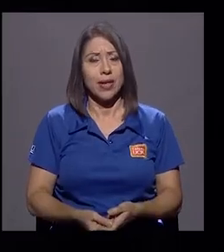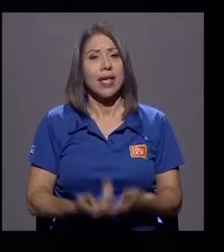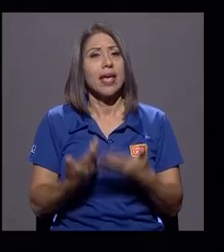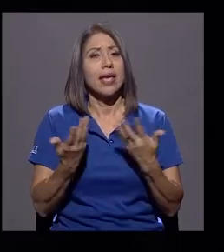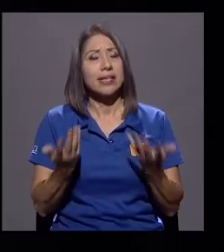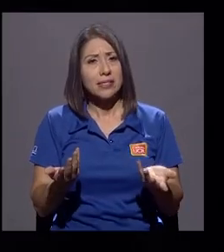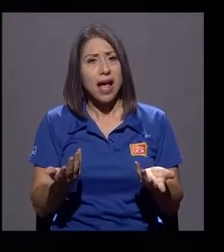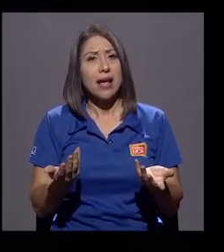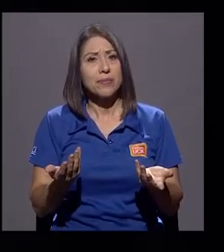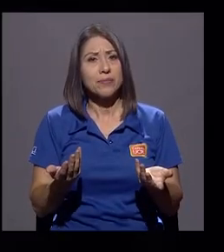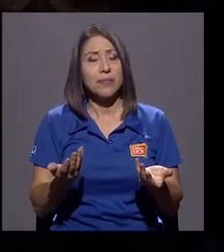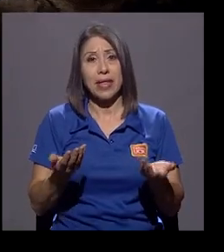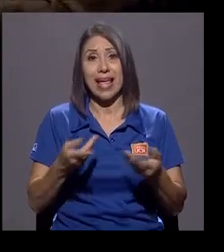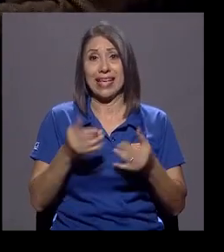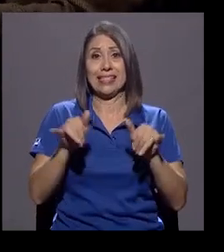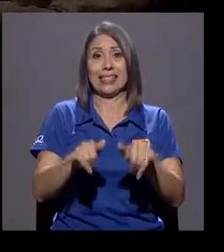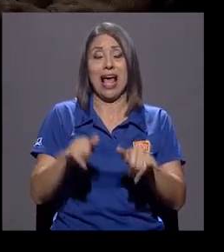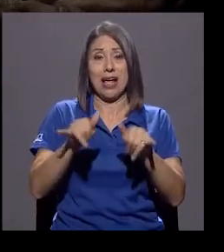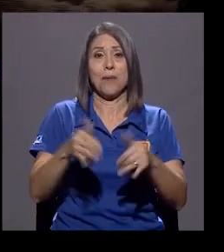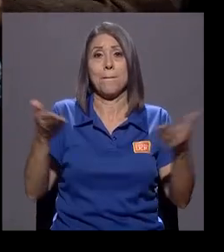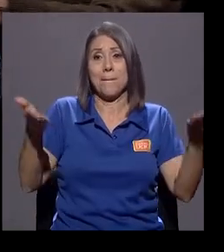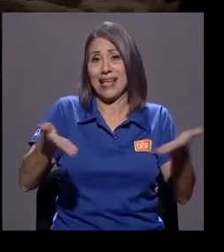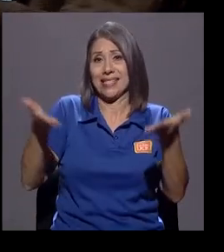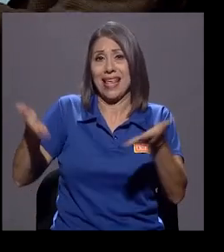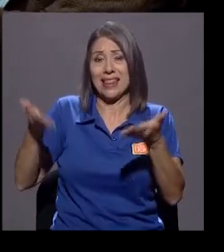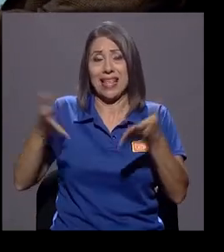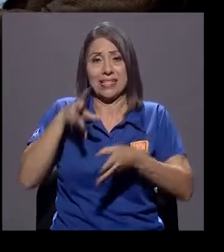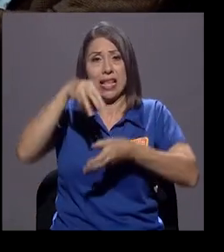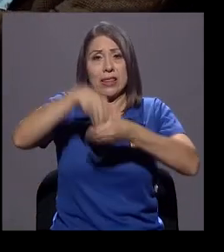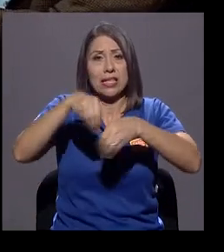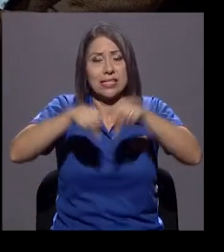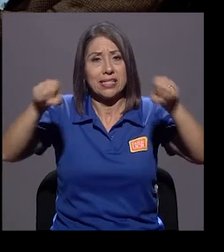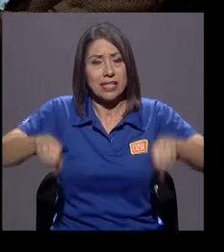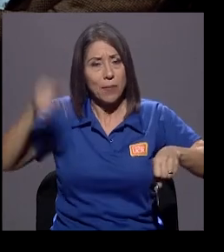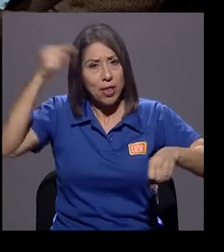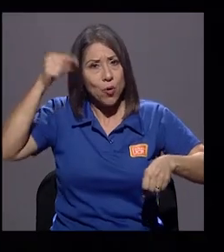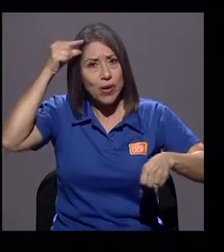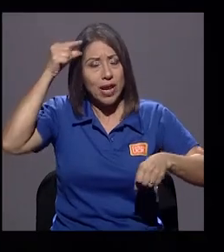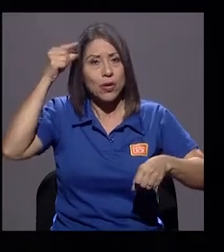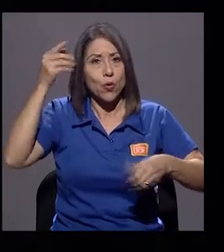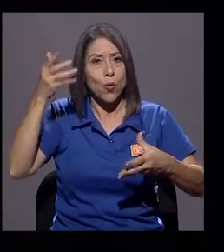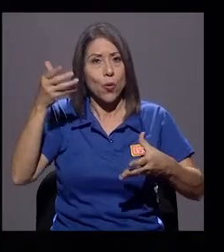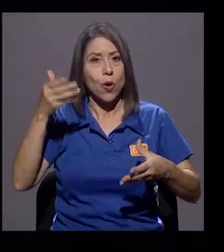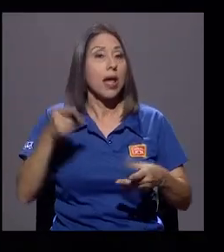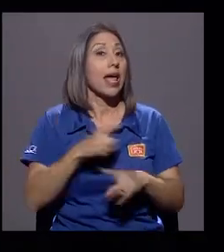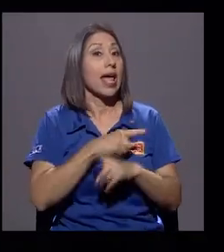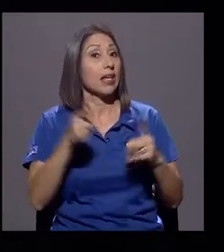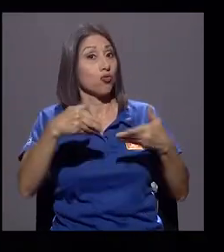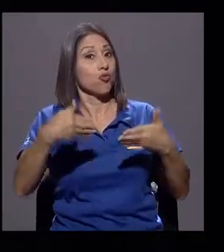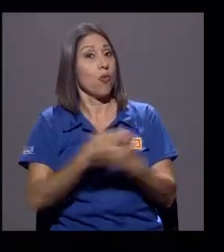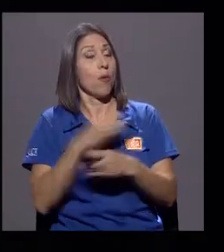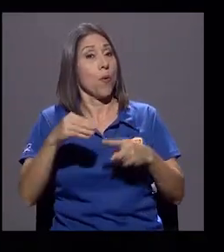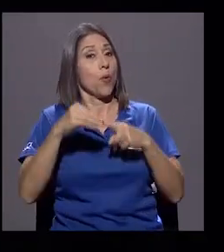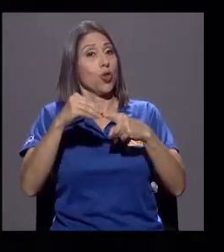están tan presentes digamos en los aparatos del gobierno de verdad muy importante es un nuevo protagonista importante el